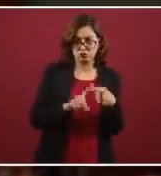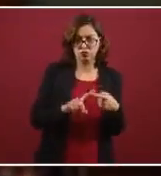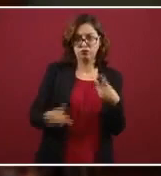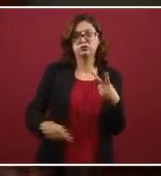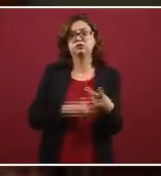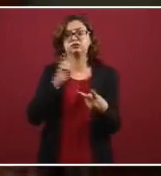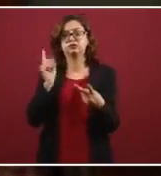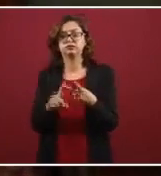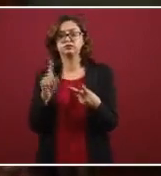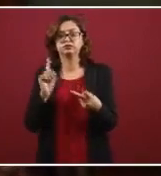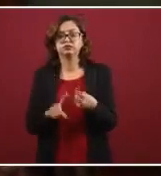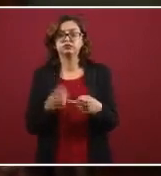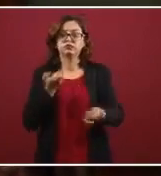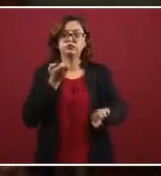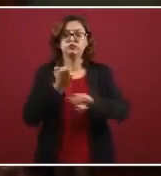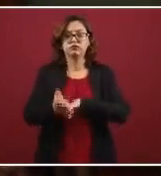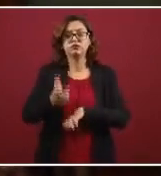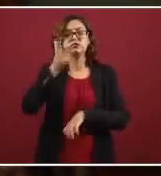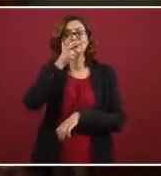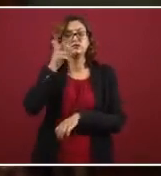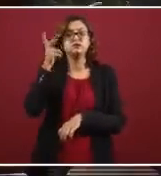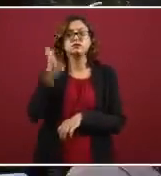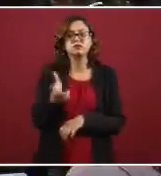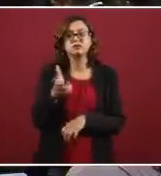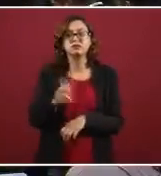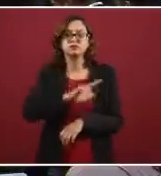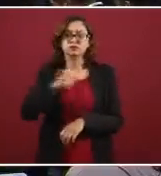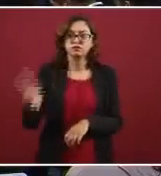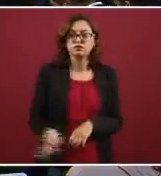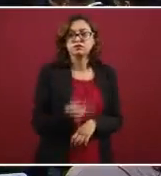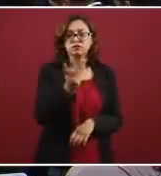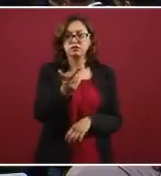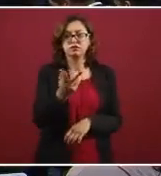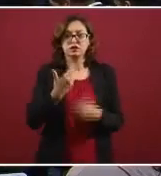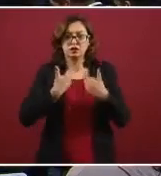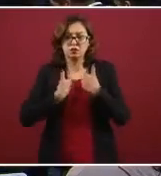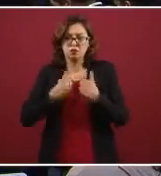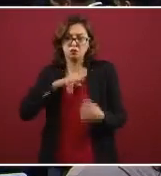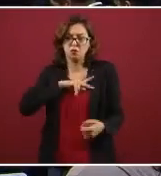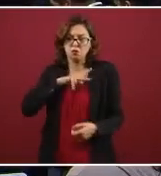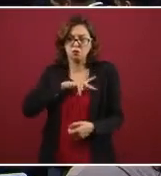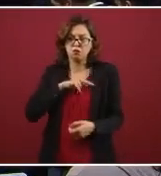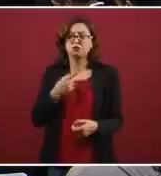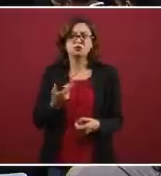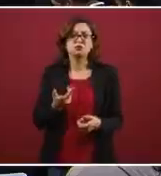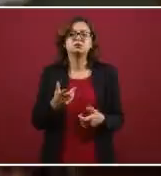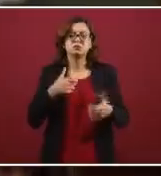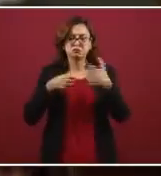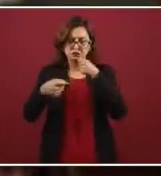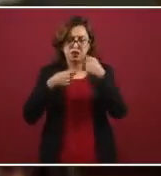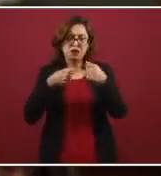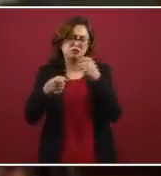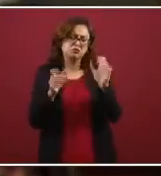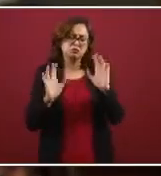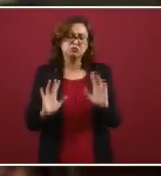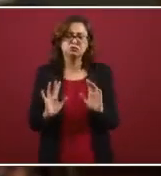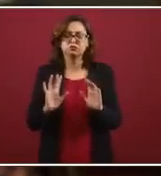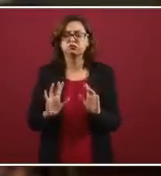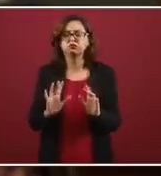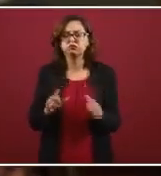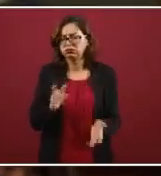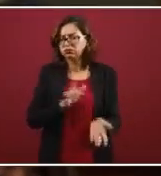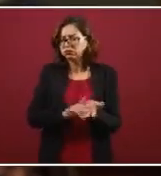segunda parte, en el estado de Hidalgo, y esta es una pregunta muy, pues no personal, pero sí también periodística, señor presidente, se va a